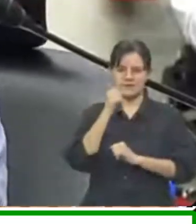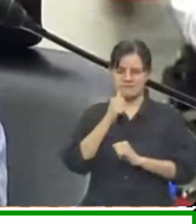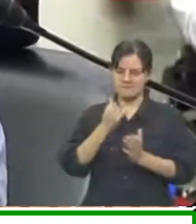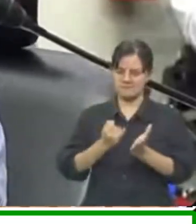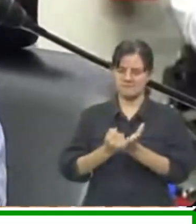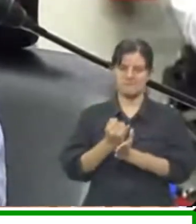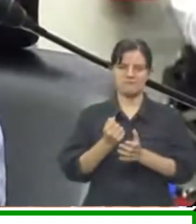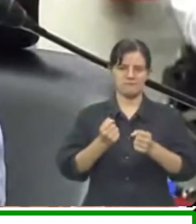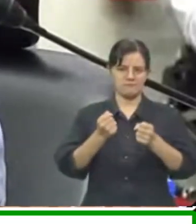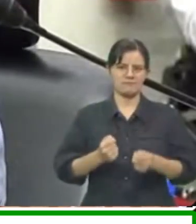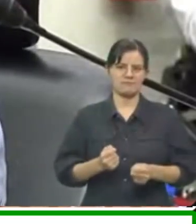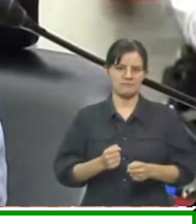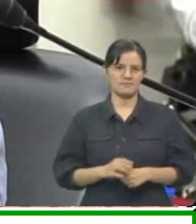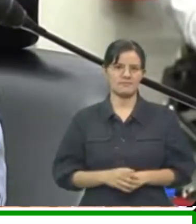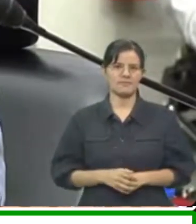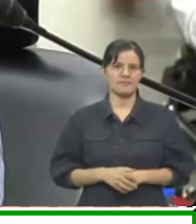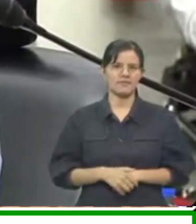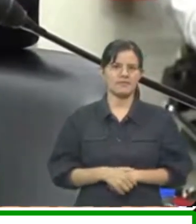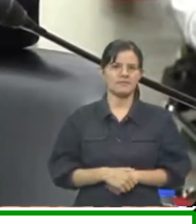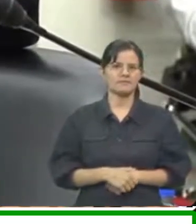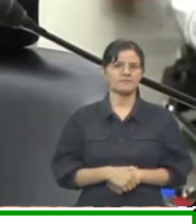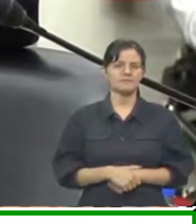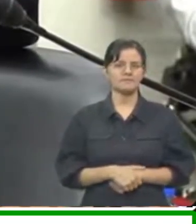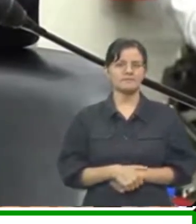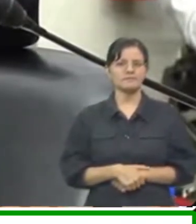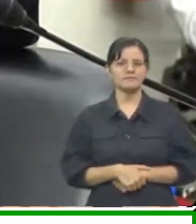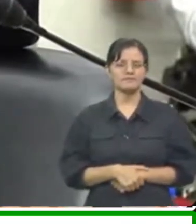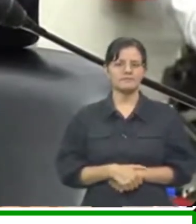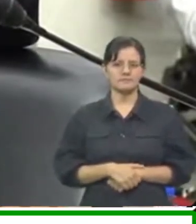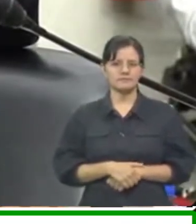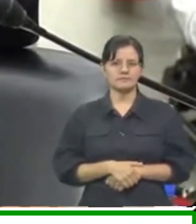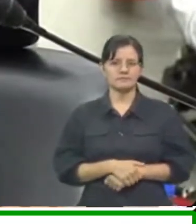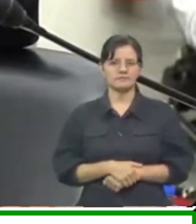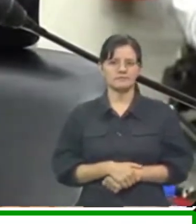contundencia. Entonces decirles,